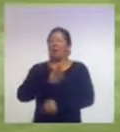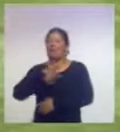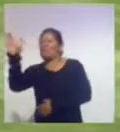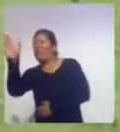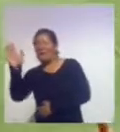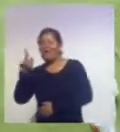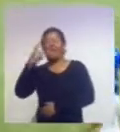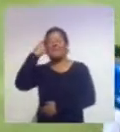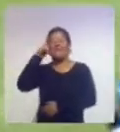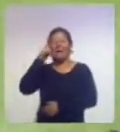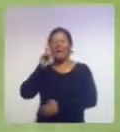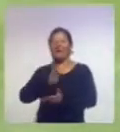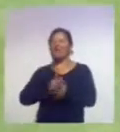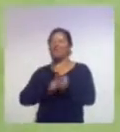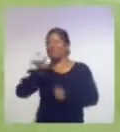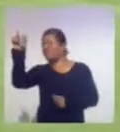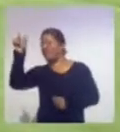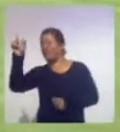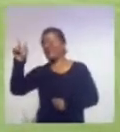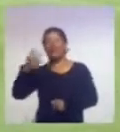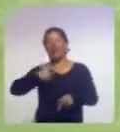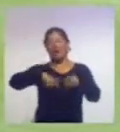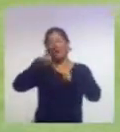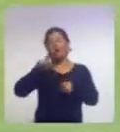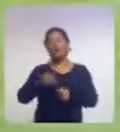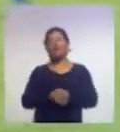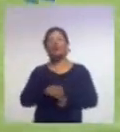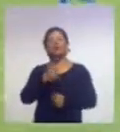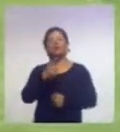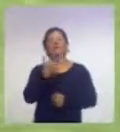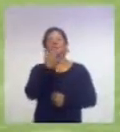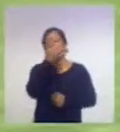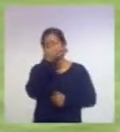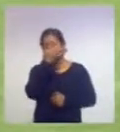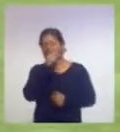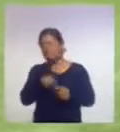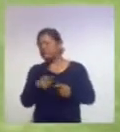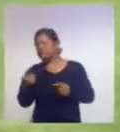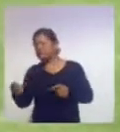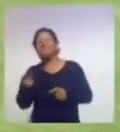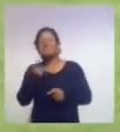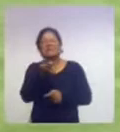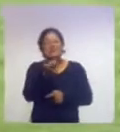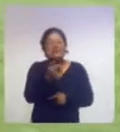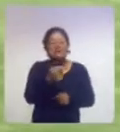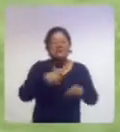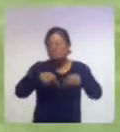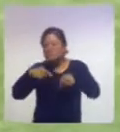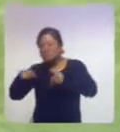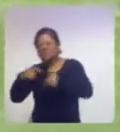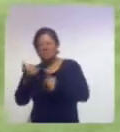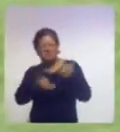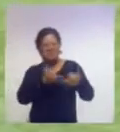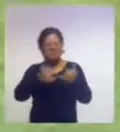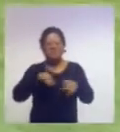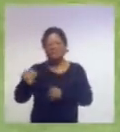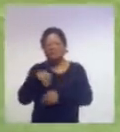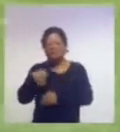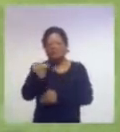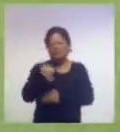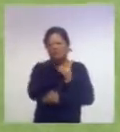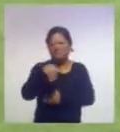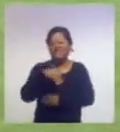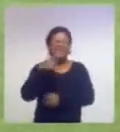gol en contra. Con 5 minutos en cancha, Pepe Peña revolucionó, tuvo par de jugadas en área pero no prosperaron, le faltó tiempo al